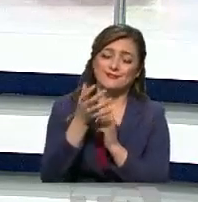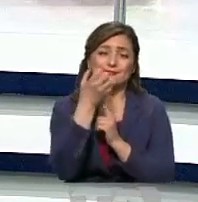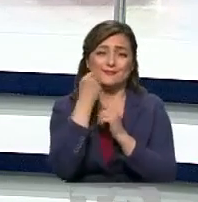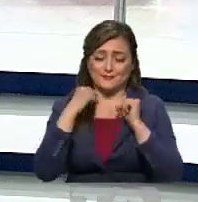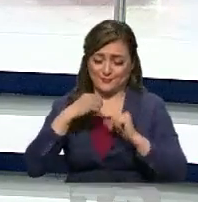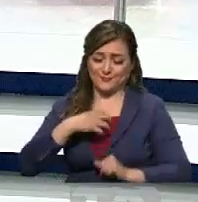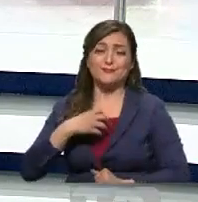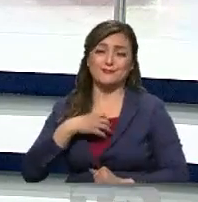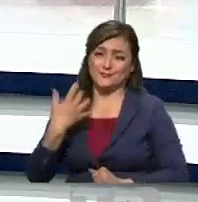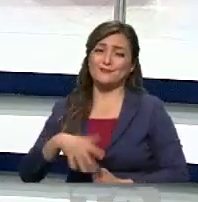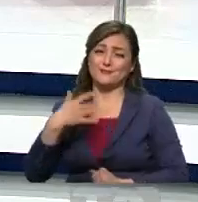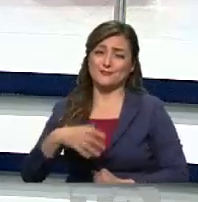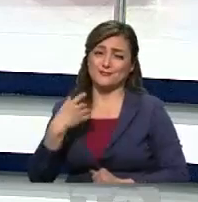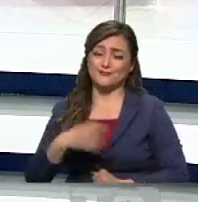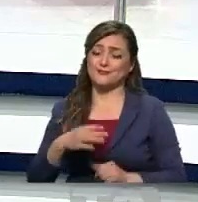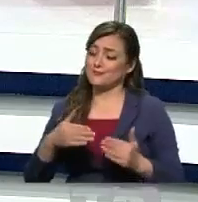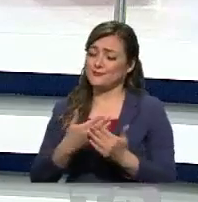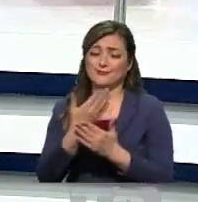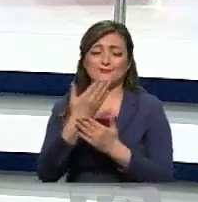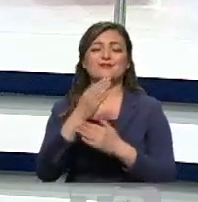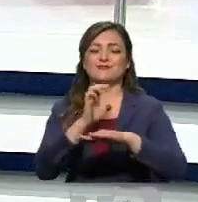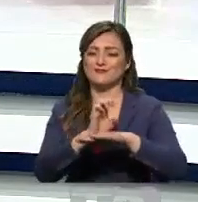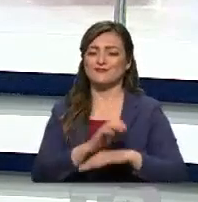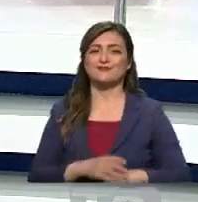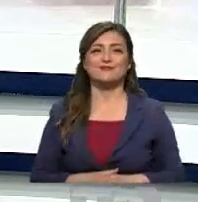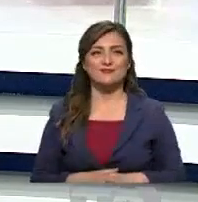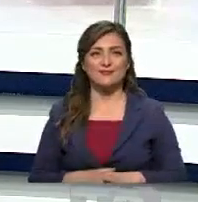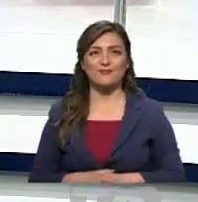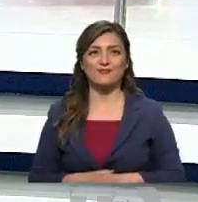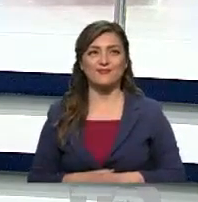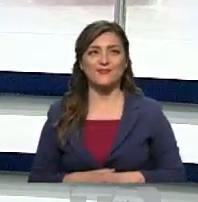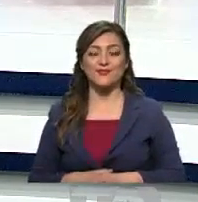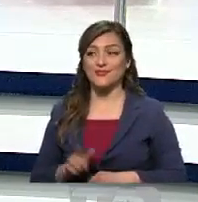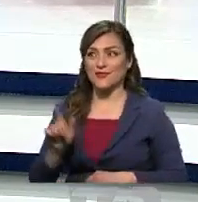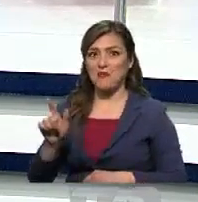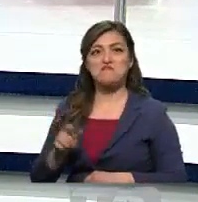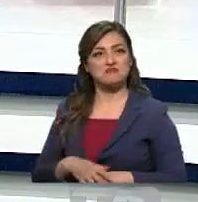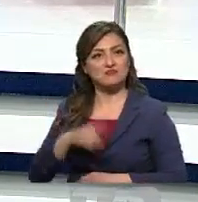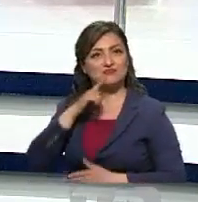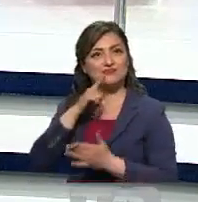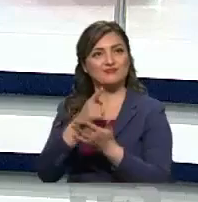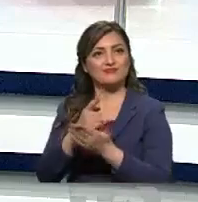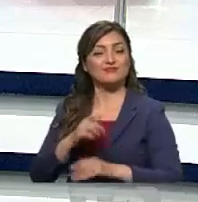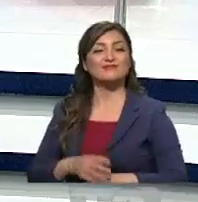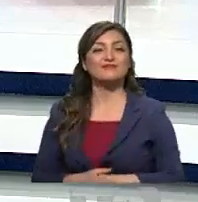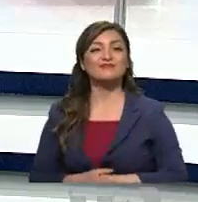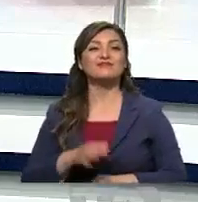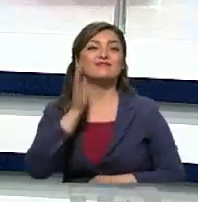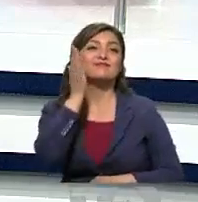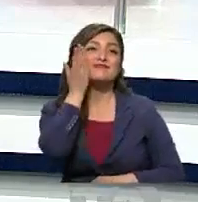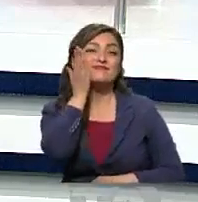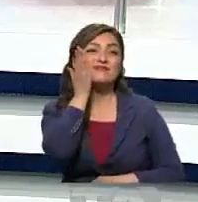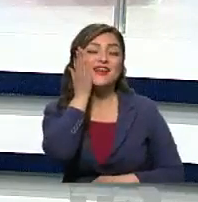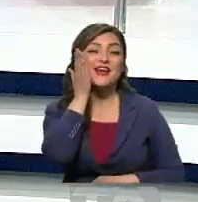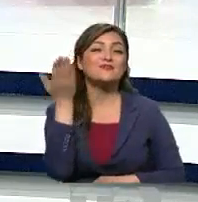Richard Carapaz y nos llevemos una nueva medalla para el país. Y eso se nota, ¿eh? Porque estás de amarillo, azul y rojo. Ya, ve,